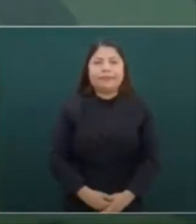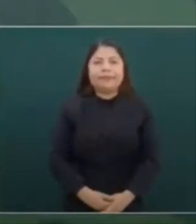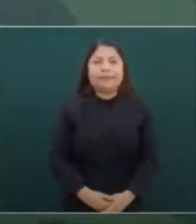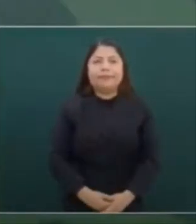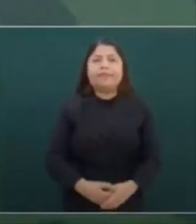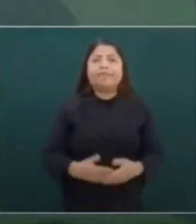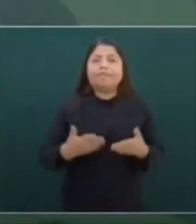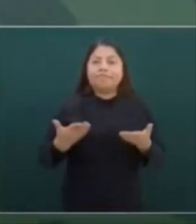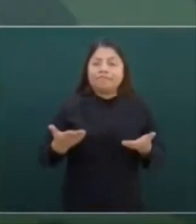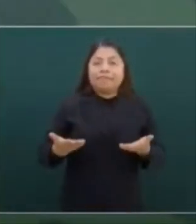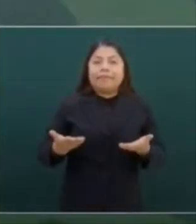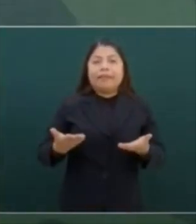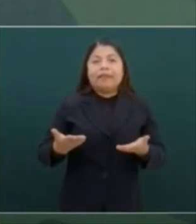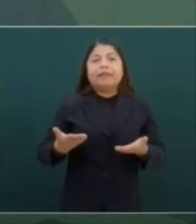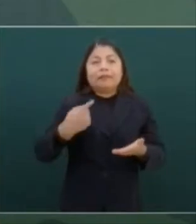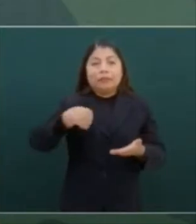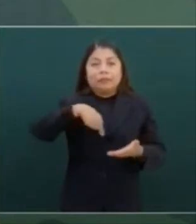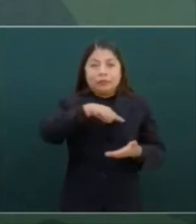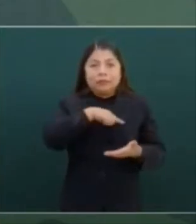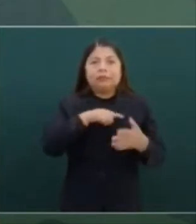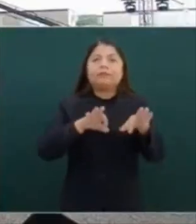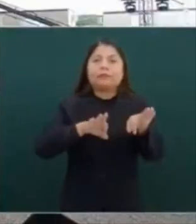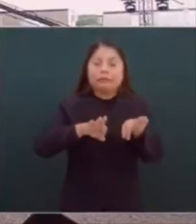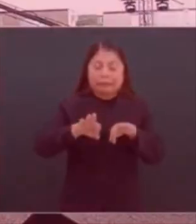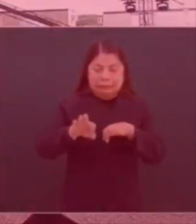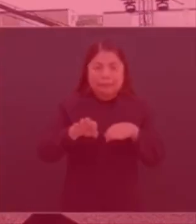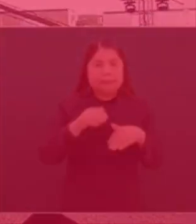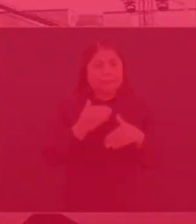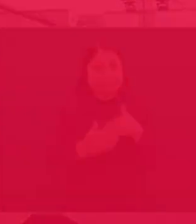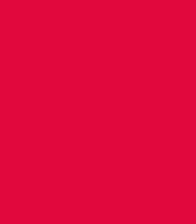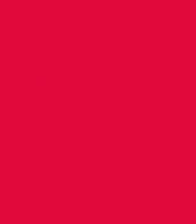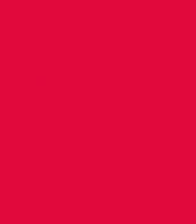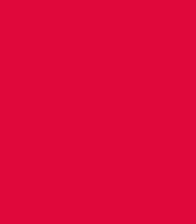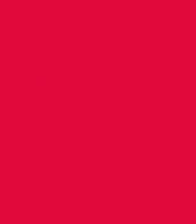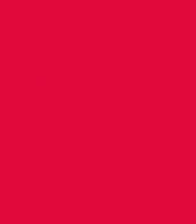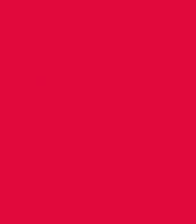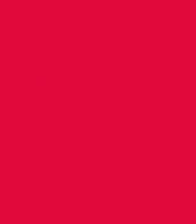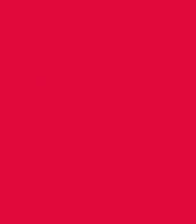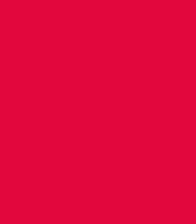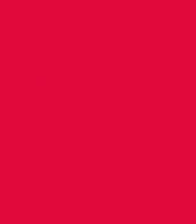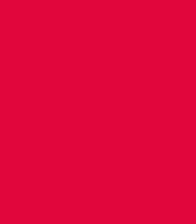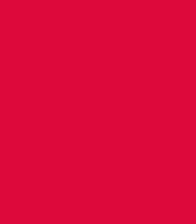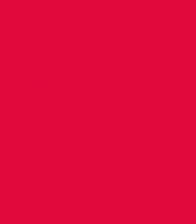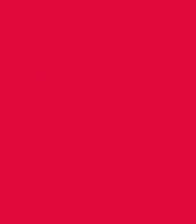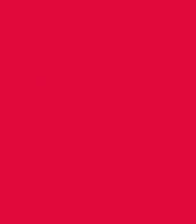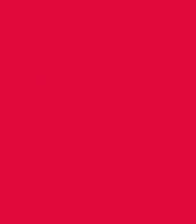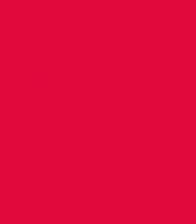pero sí se está avanzando mucho.